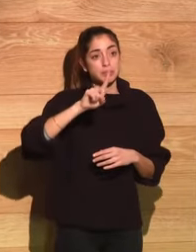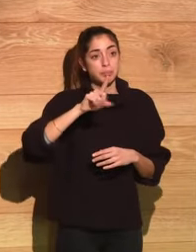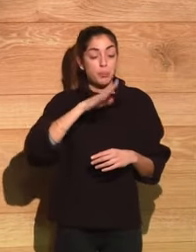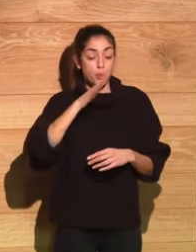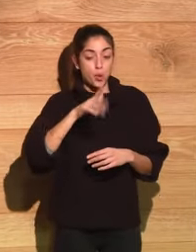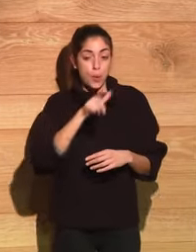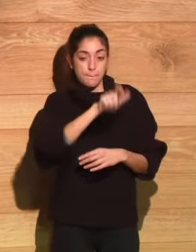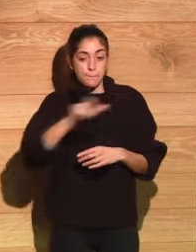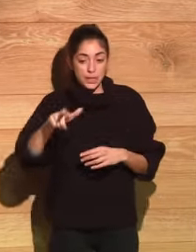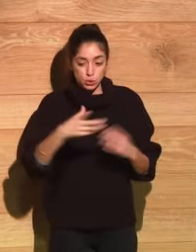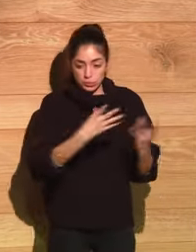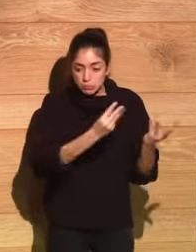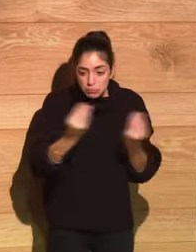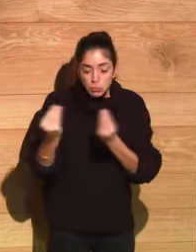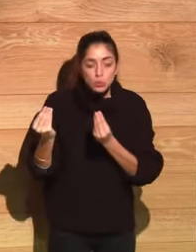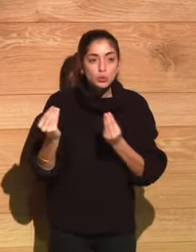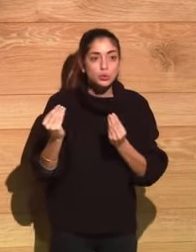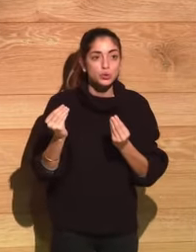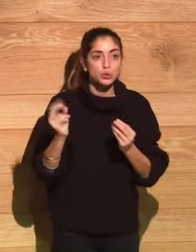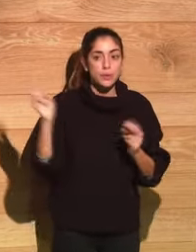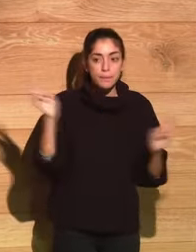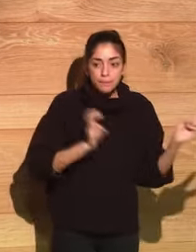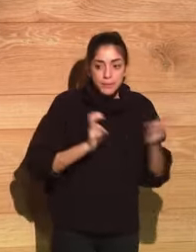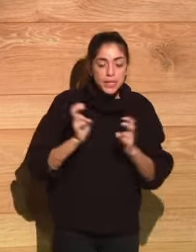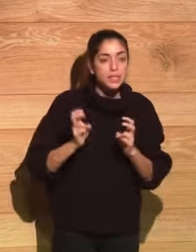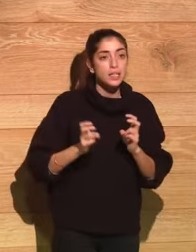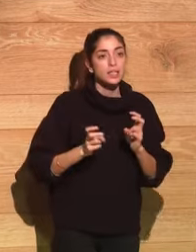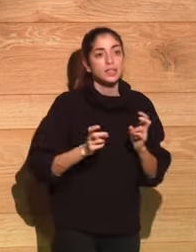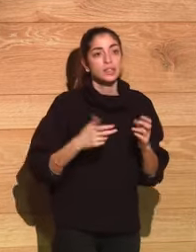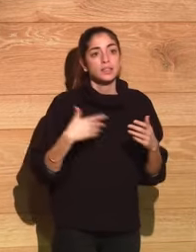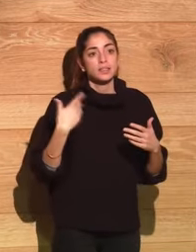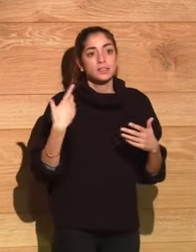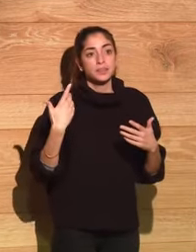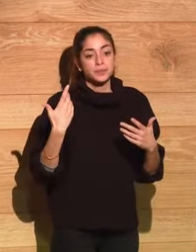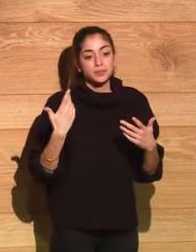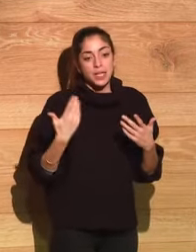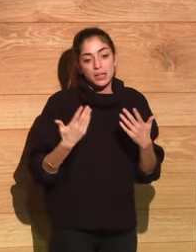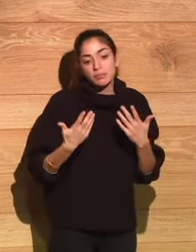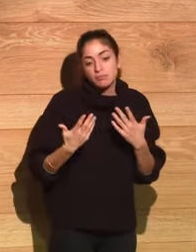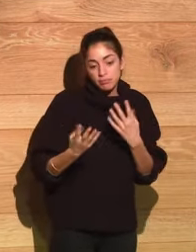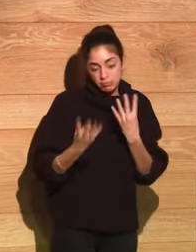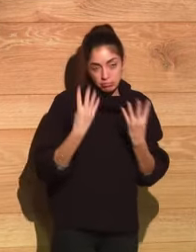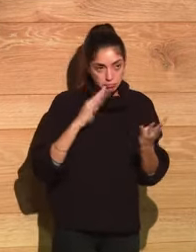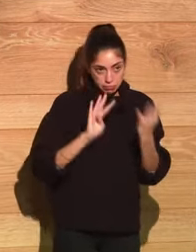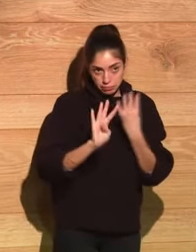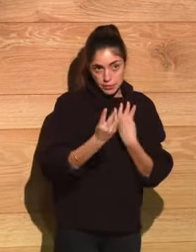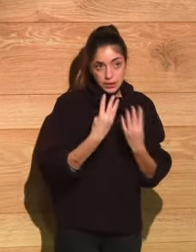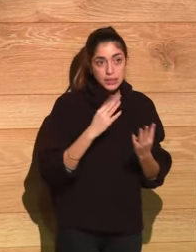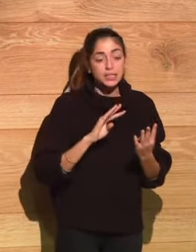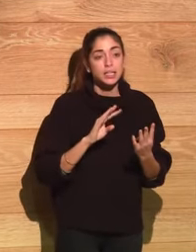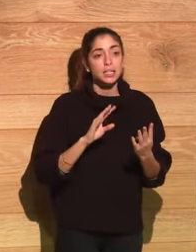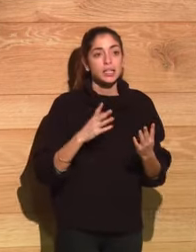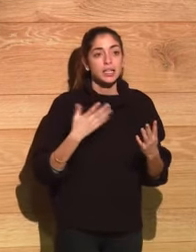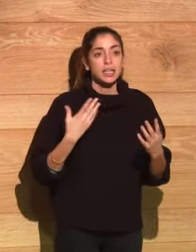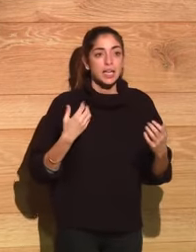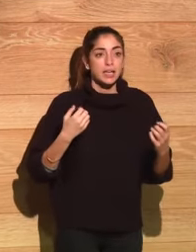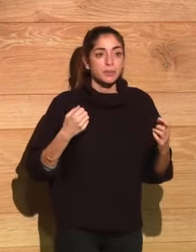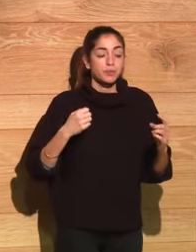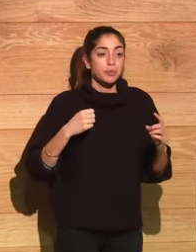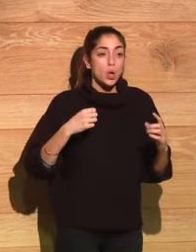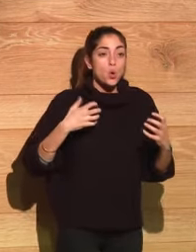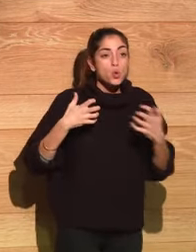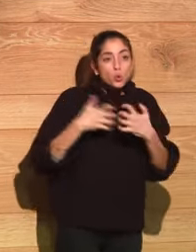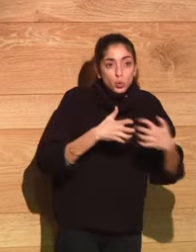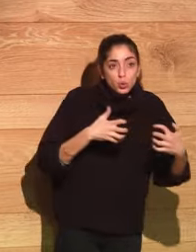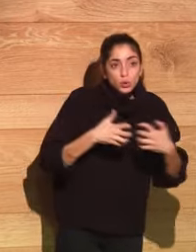personas yendo y viniendo, peleando con los derechos de autor, peleando con los textos.